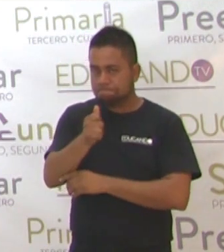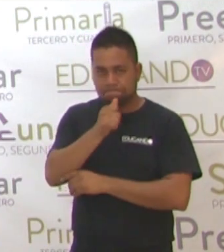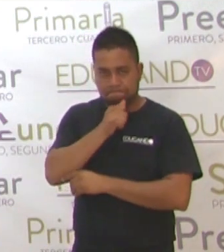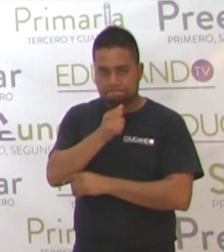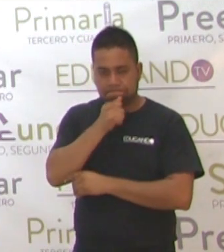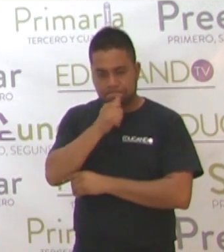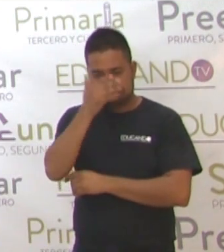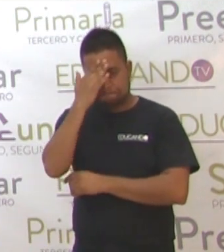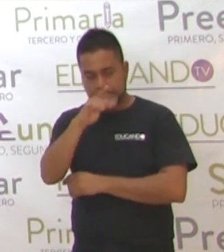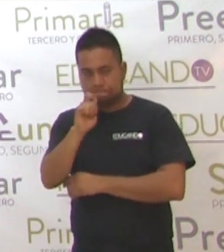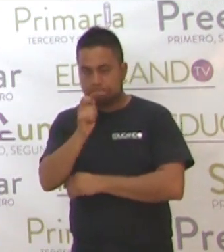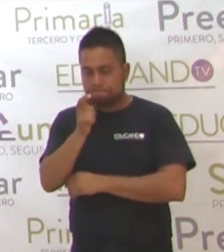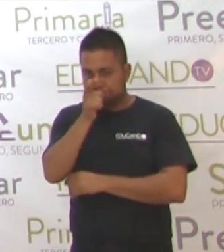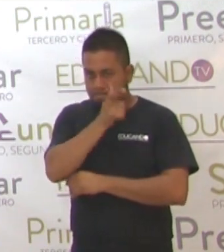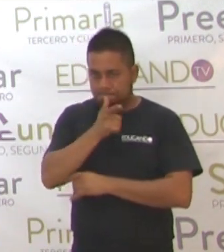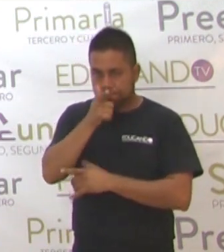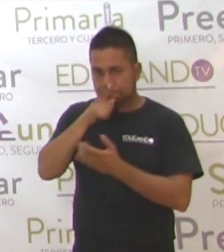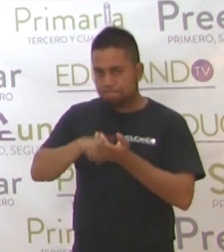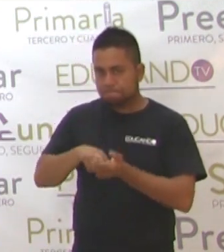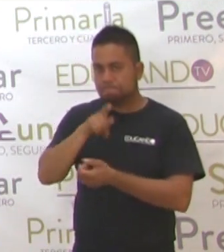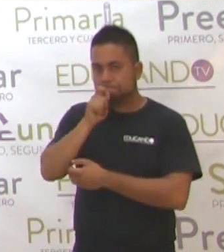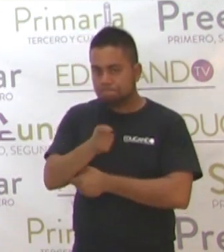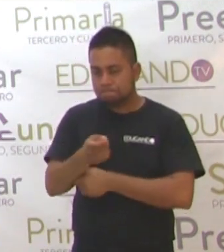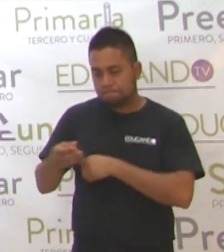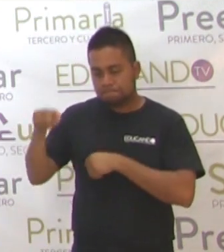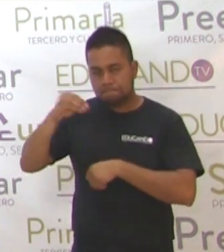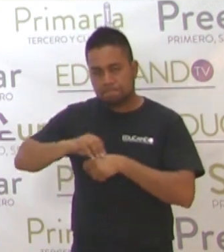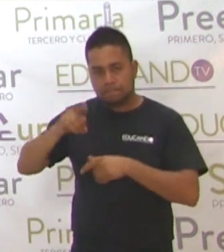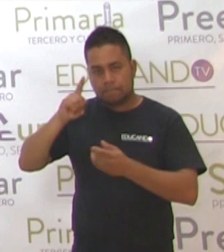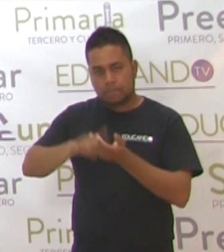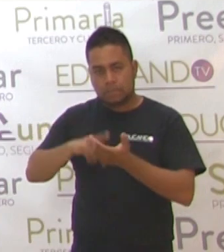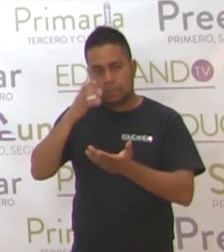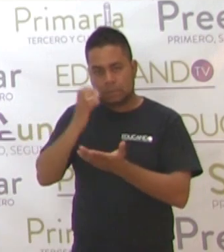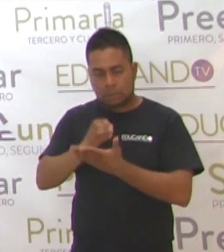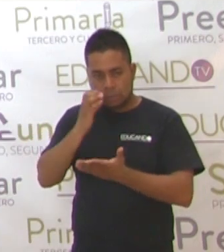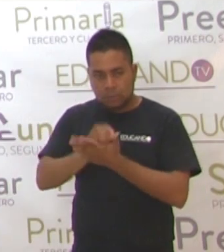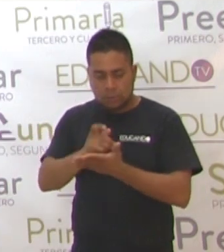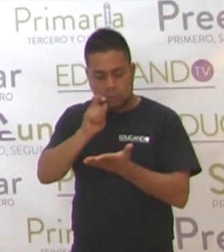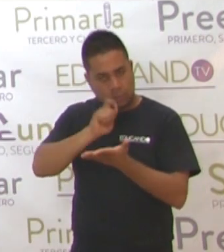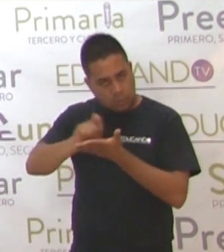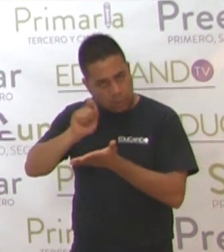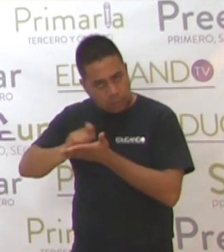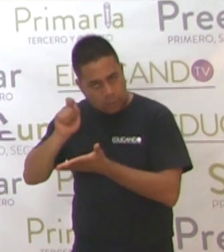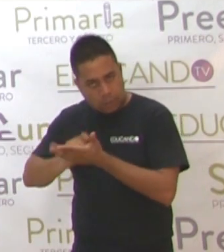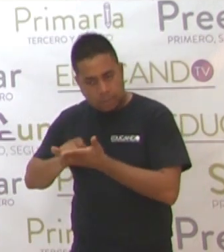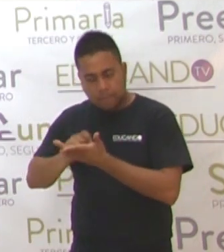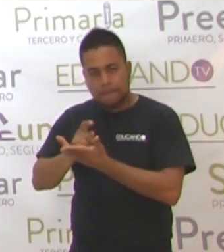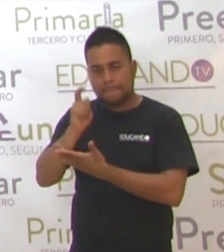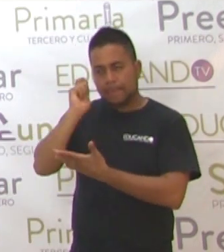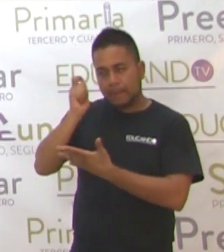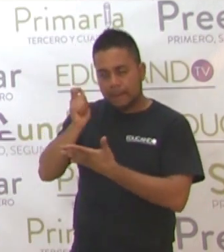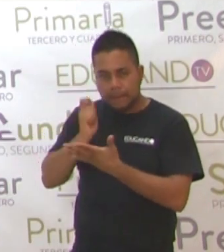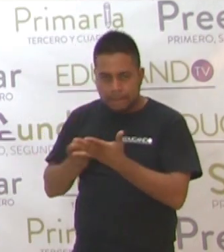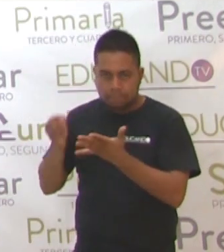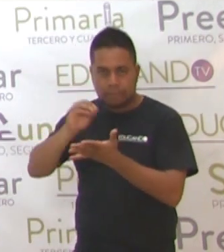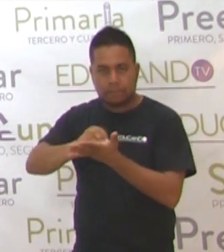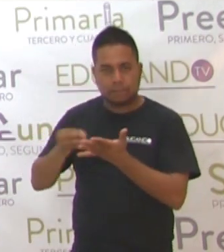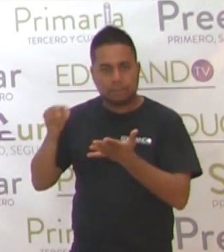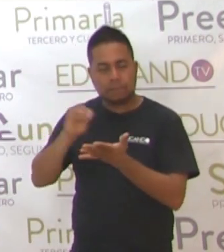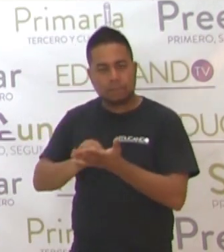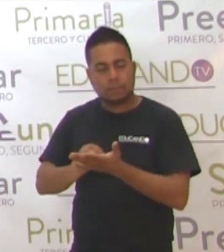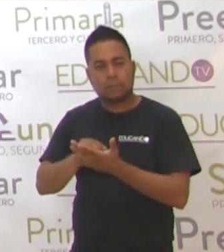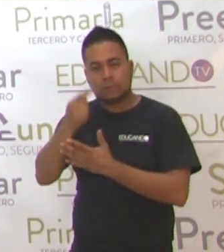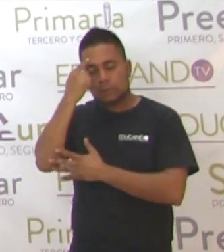nuestro lenguaje poder establecer las en nuestra libreta anotar las anotar su significado y poder